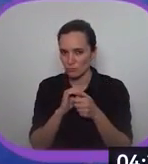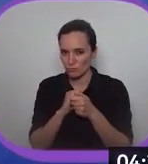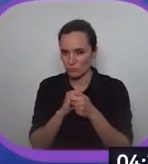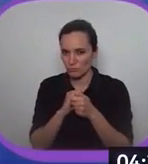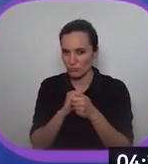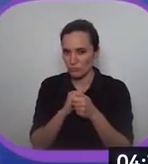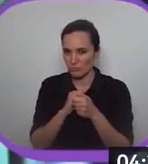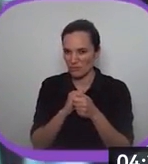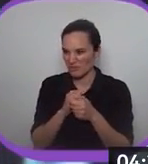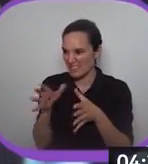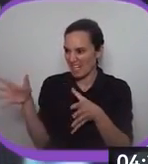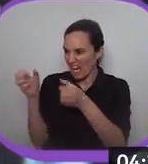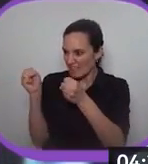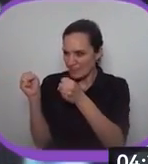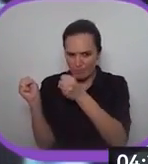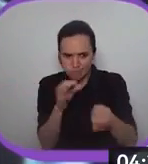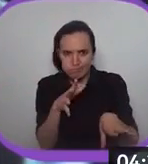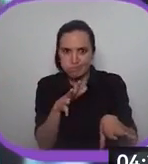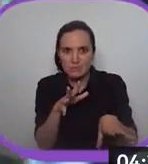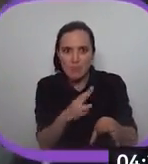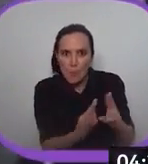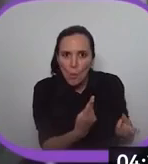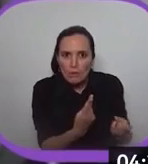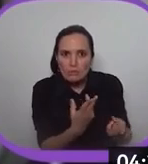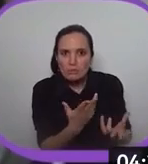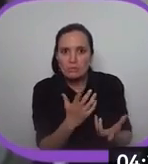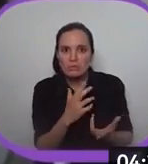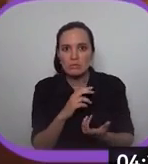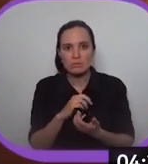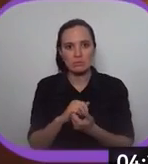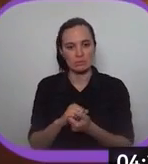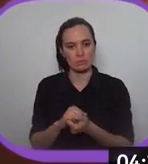¡Silencio! ¡O los arrojaré a los simiocanes de Vandal!